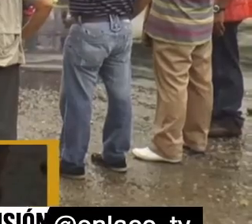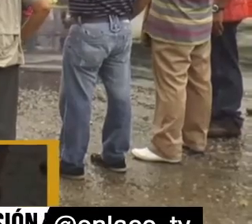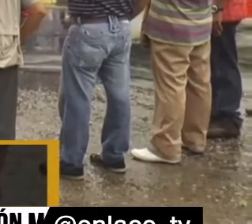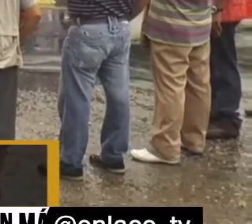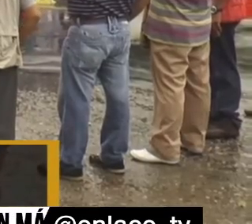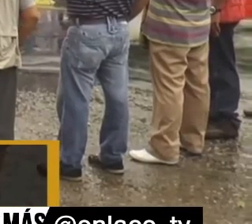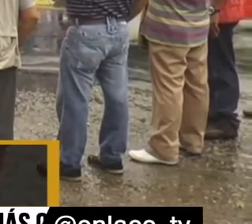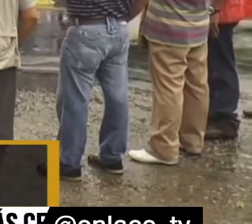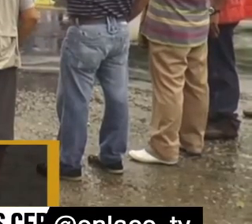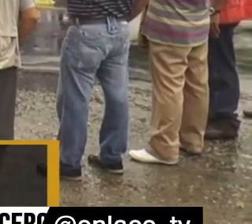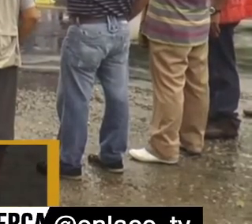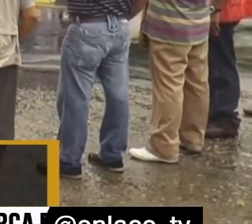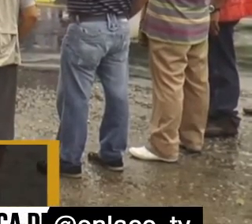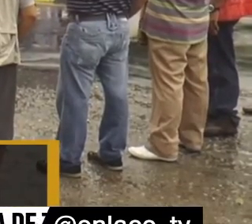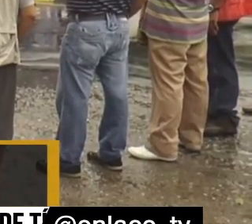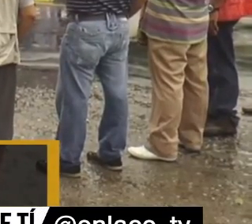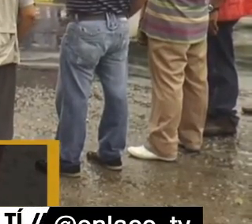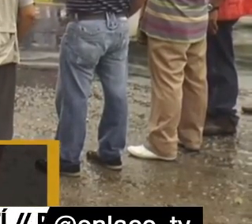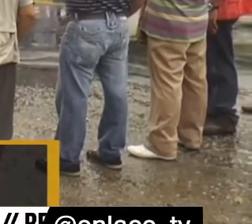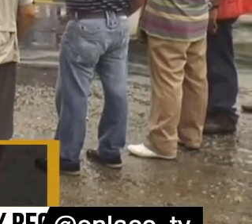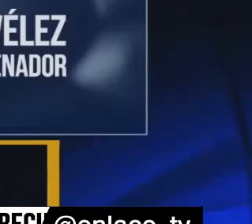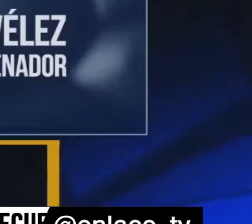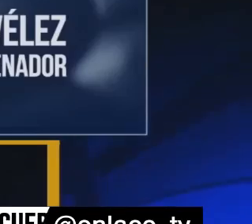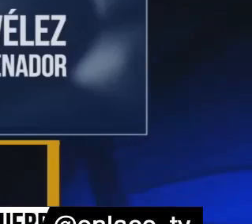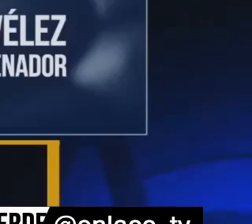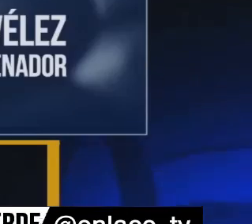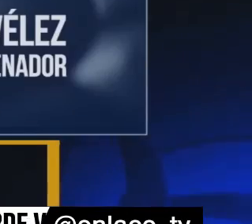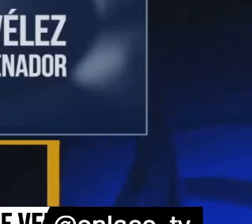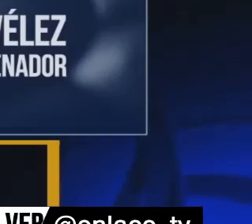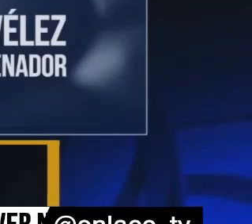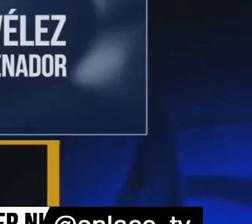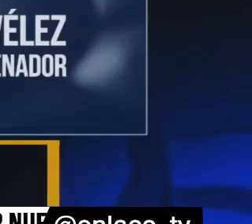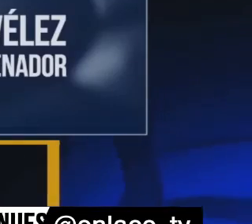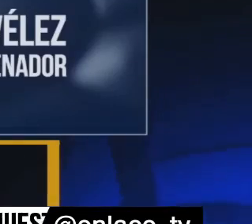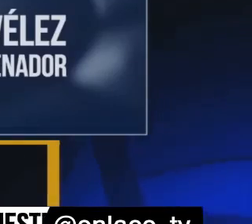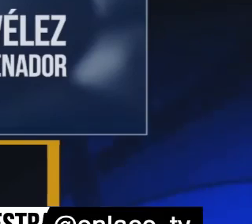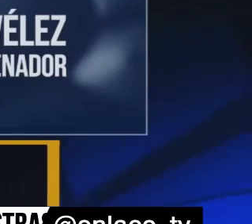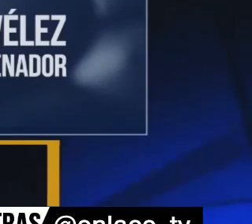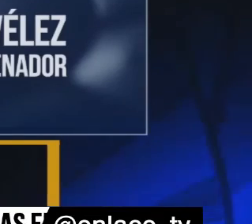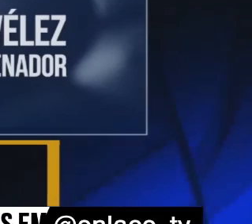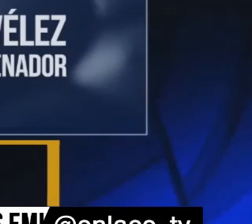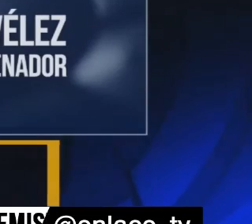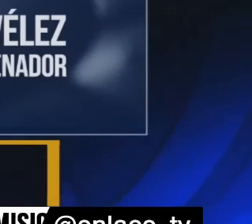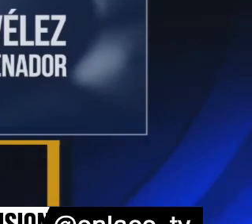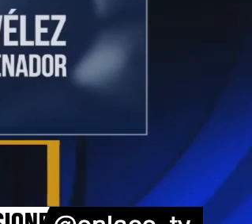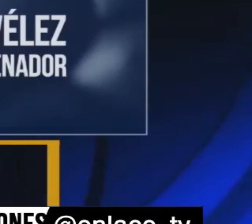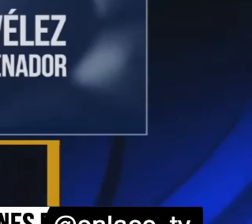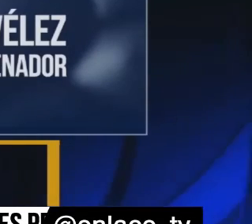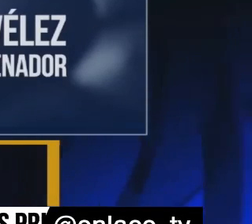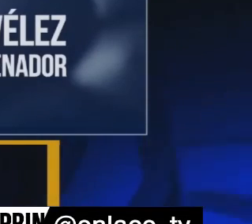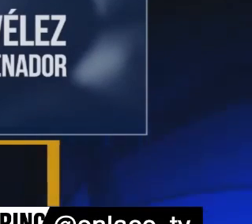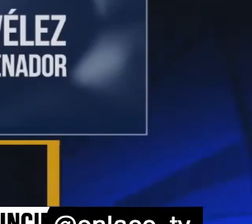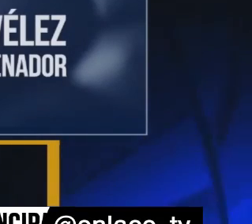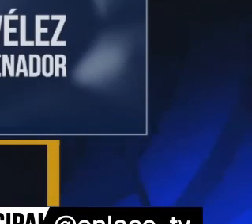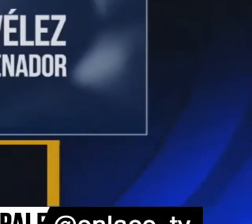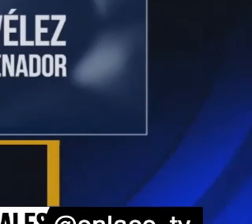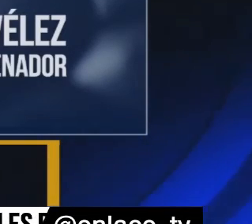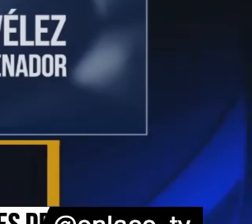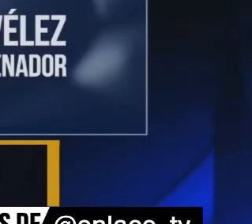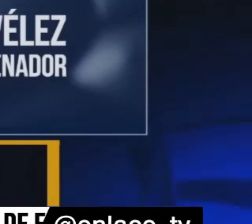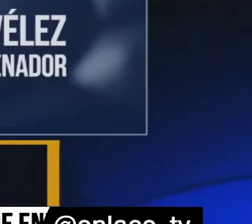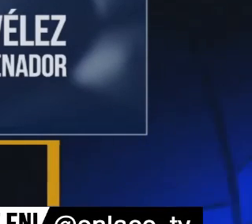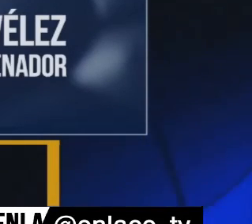se registran en el país, como el paro nacional de este jueves. La situación del país, infortunadamente, no está buena. Yo quiero